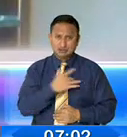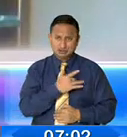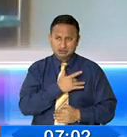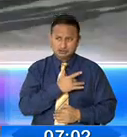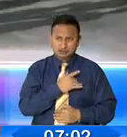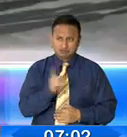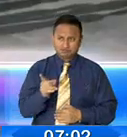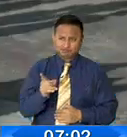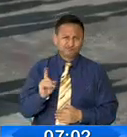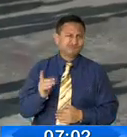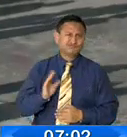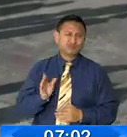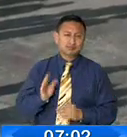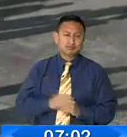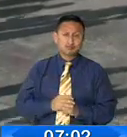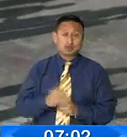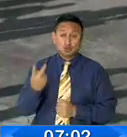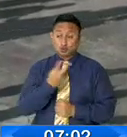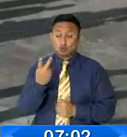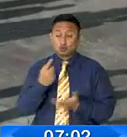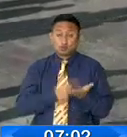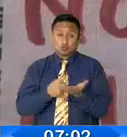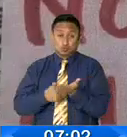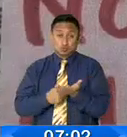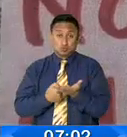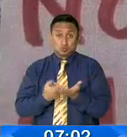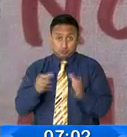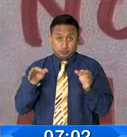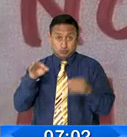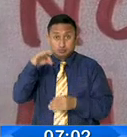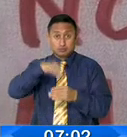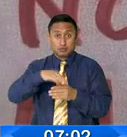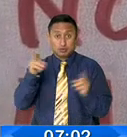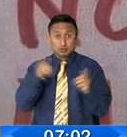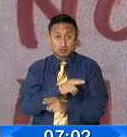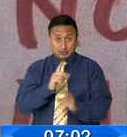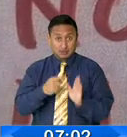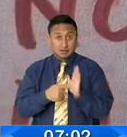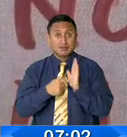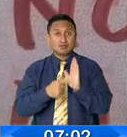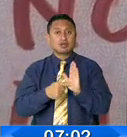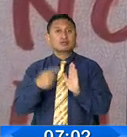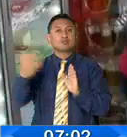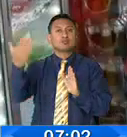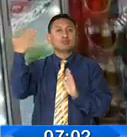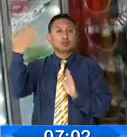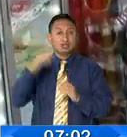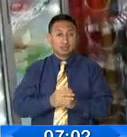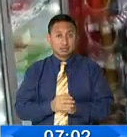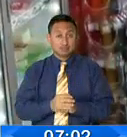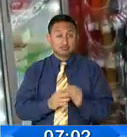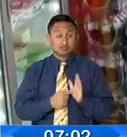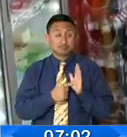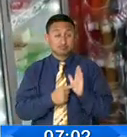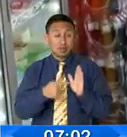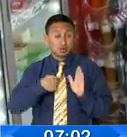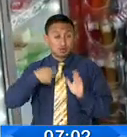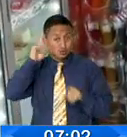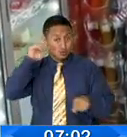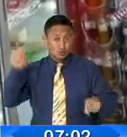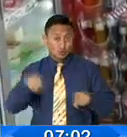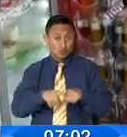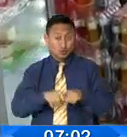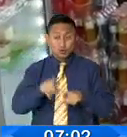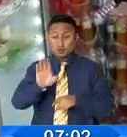ahí. Ambos analistas coinciden en que el voto nulo es una manifestación política que demuestra inconformidad con el